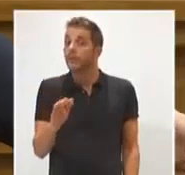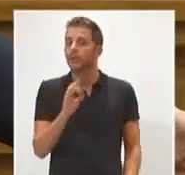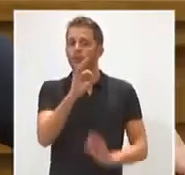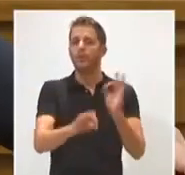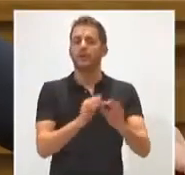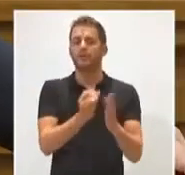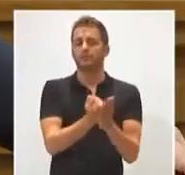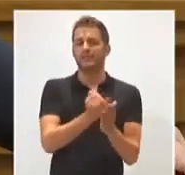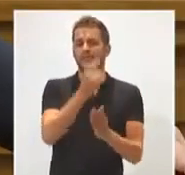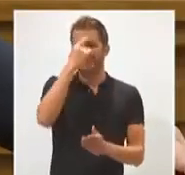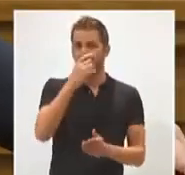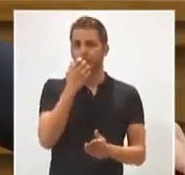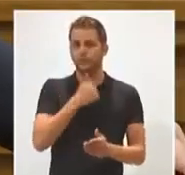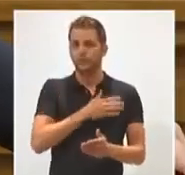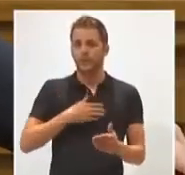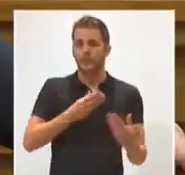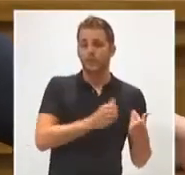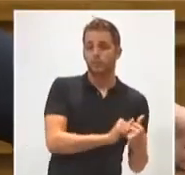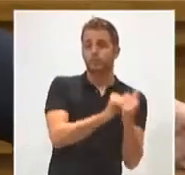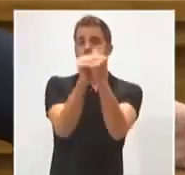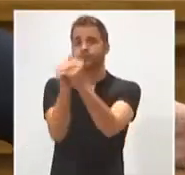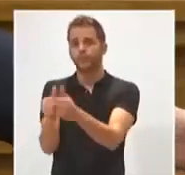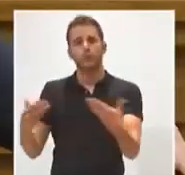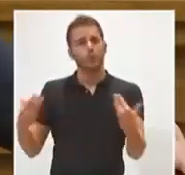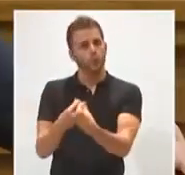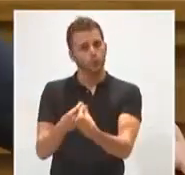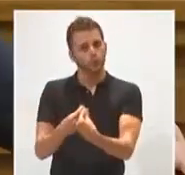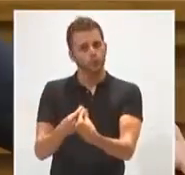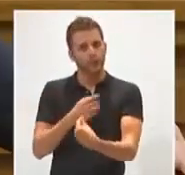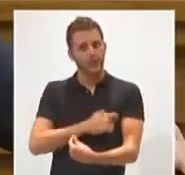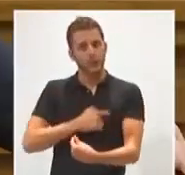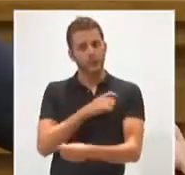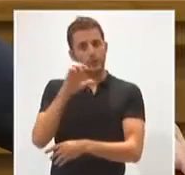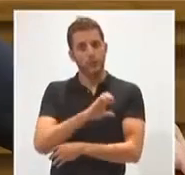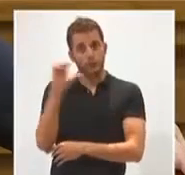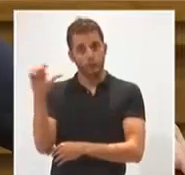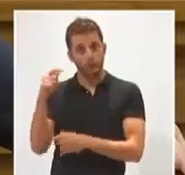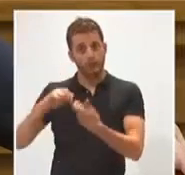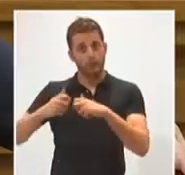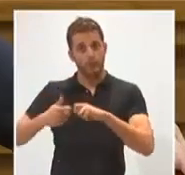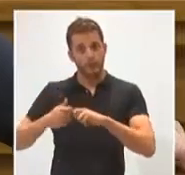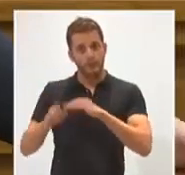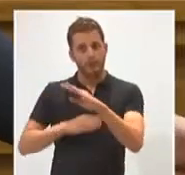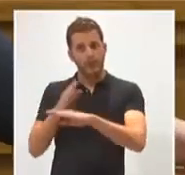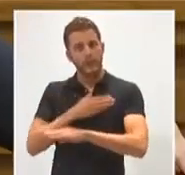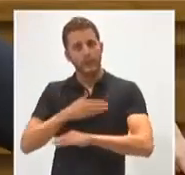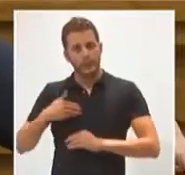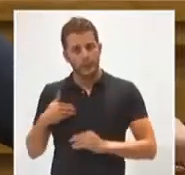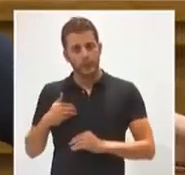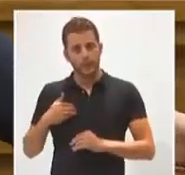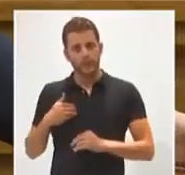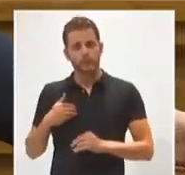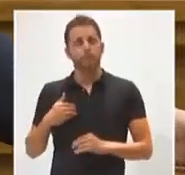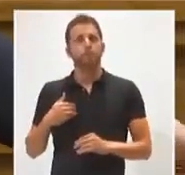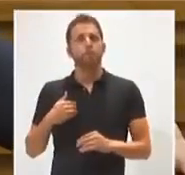gustaría incluso ir con ellos si es posible a la comisión europea para redondear la operación pero yo